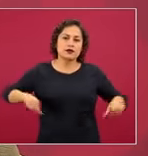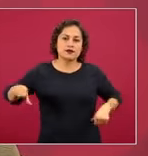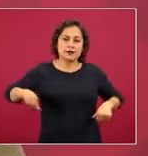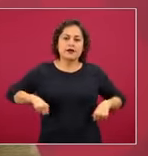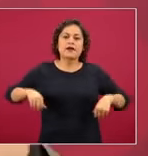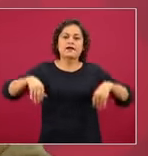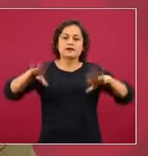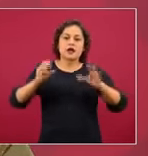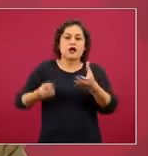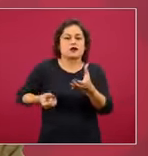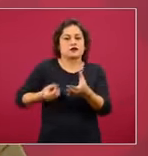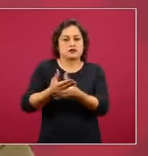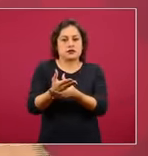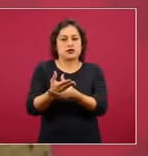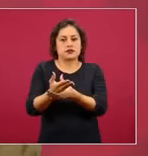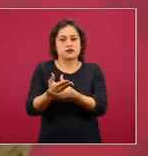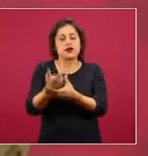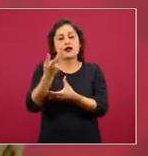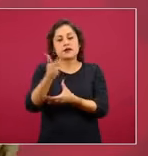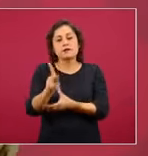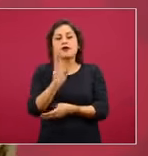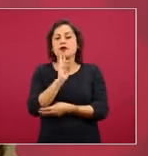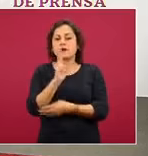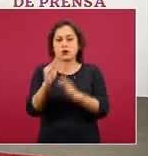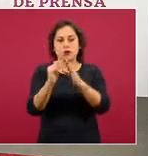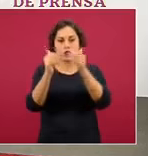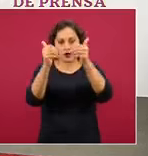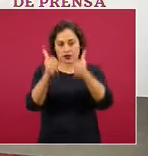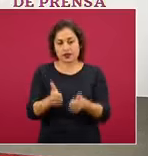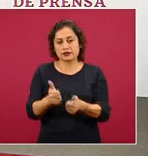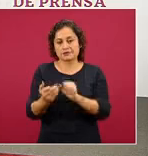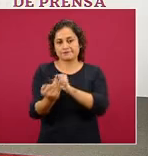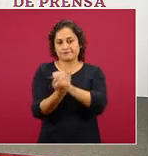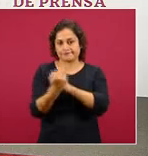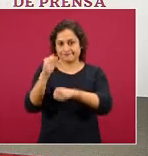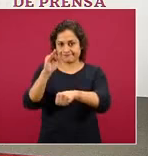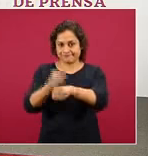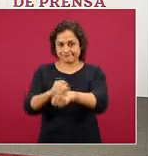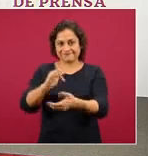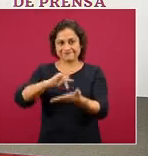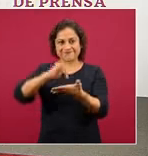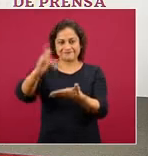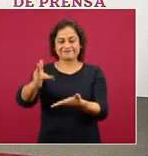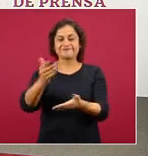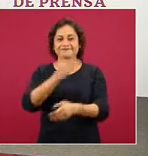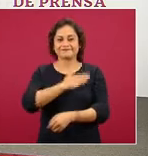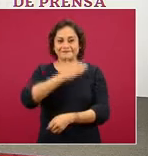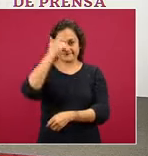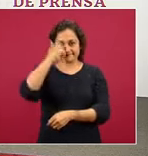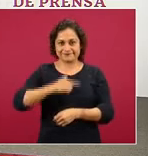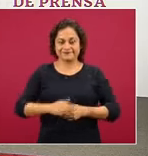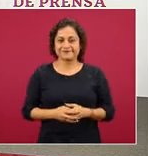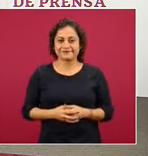vía pública. Conforme más se queden en casa, mejor podemos protegernos. Muchas gracias y buenas noches.